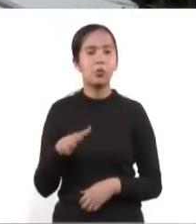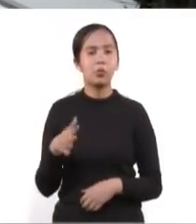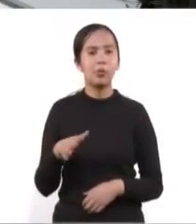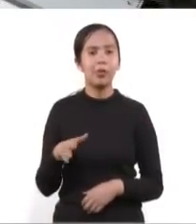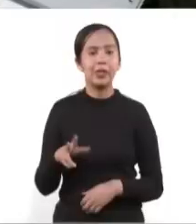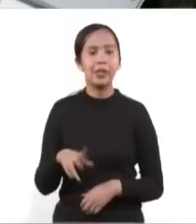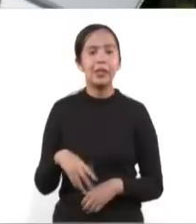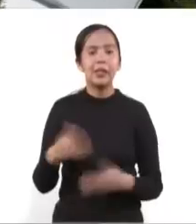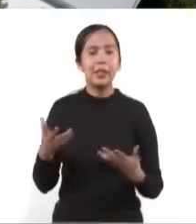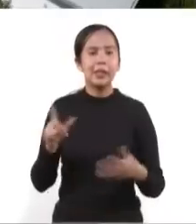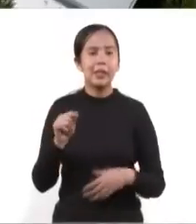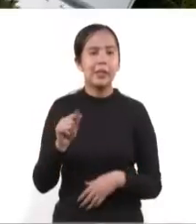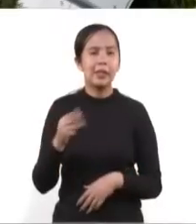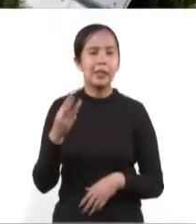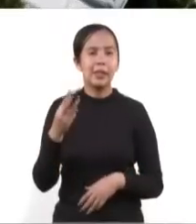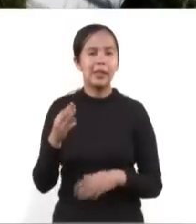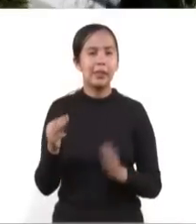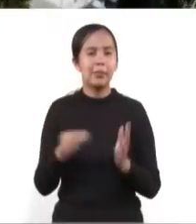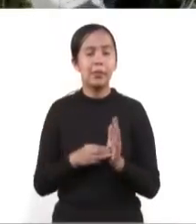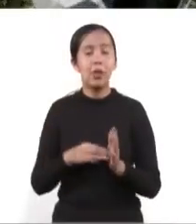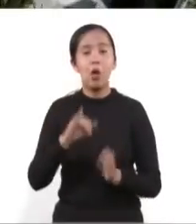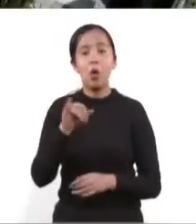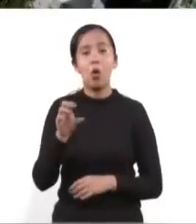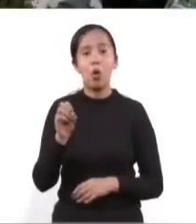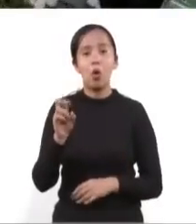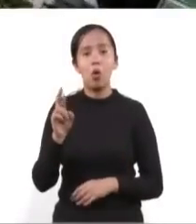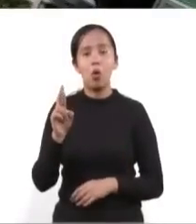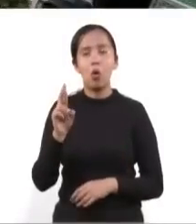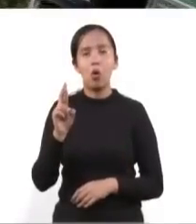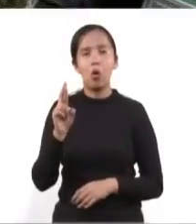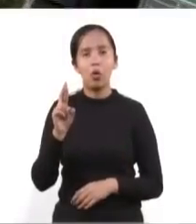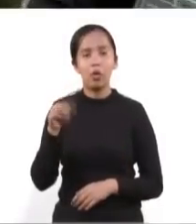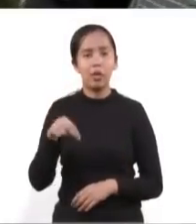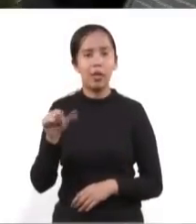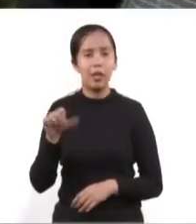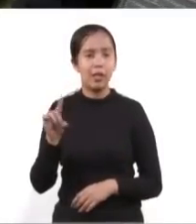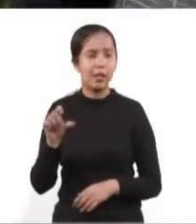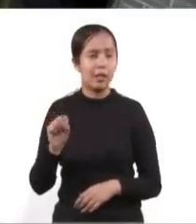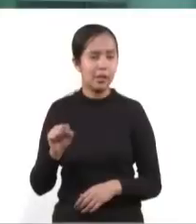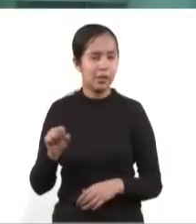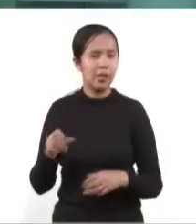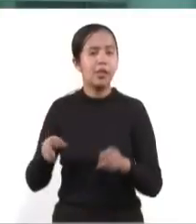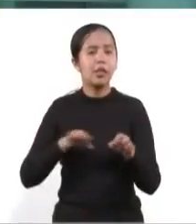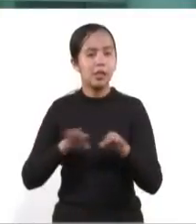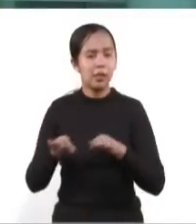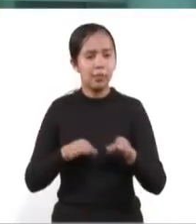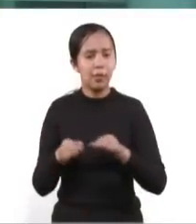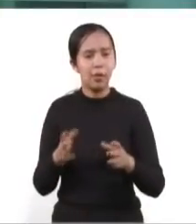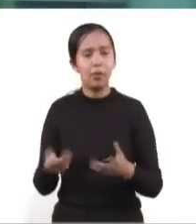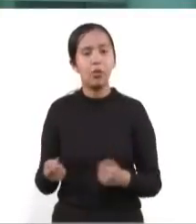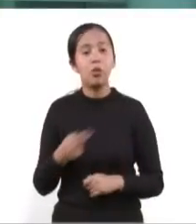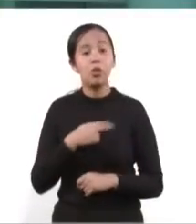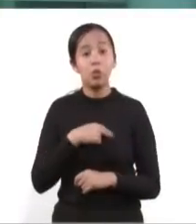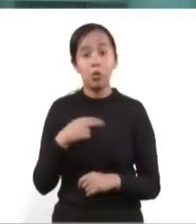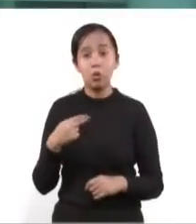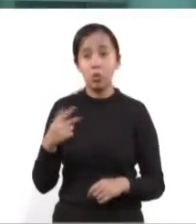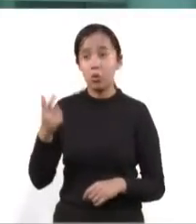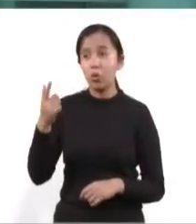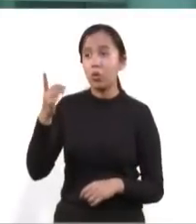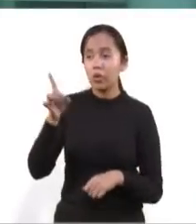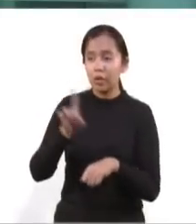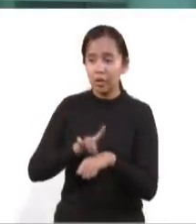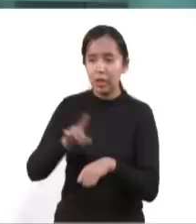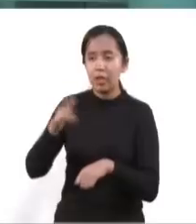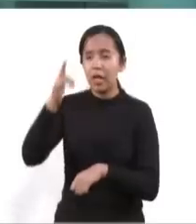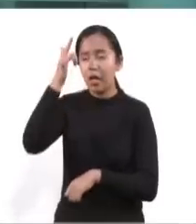trabajo en los 3 turnos, fue un trabajo que la jefa de gobierno nos encargó muy puntualmente que no lo dejáramos ni de día ni de noche,